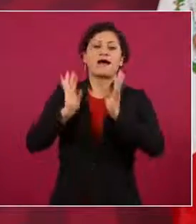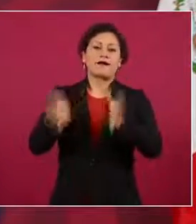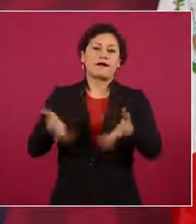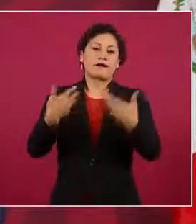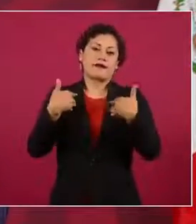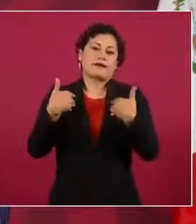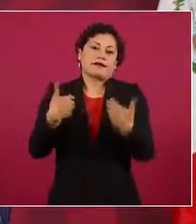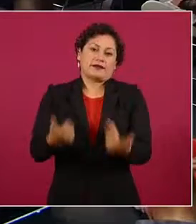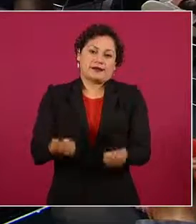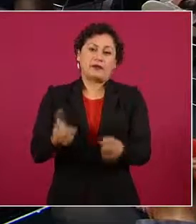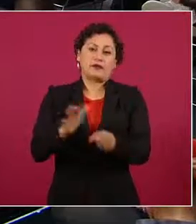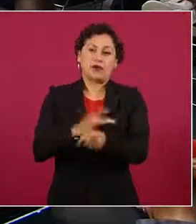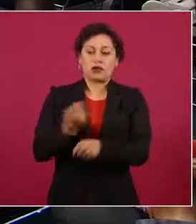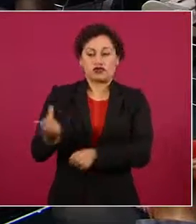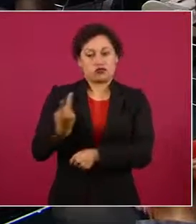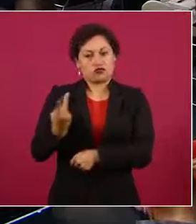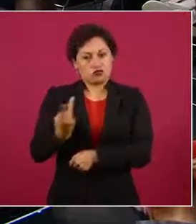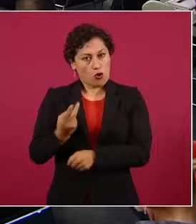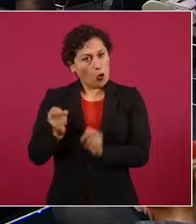conjuntamente.